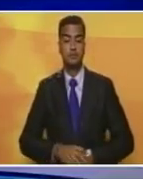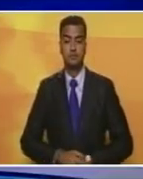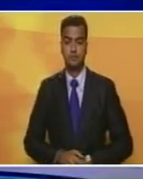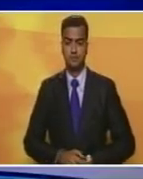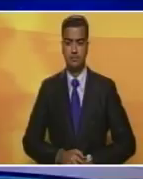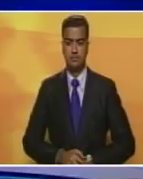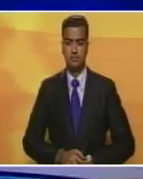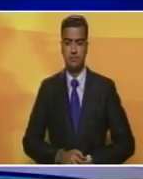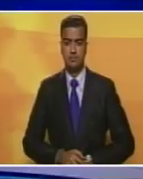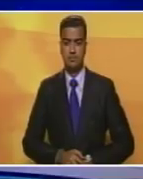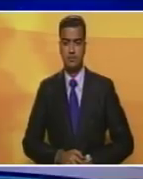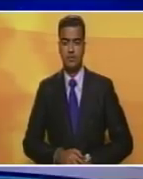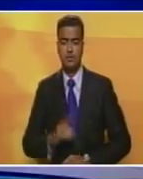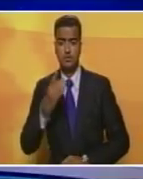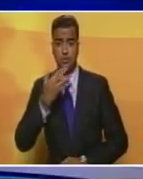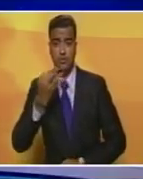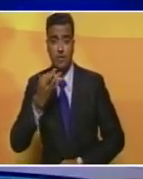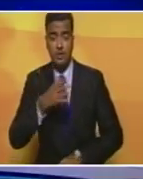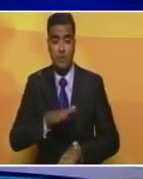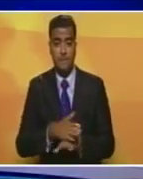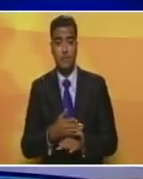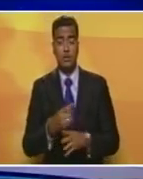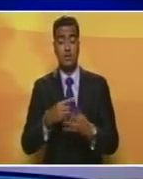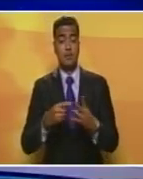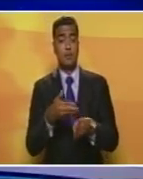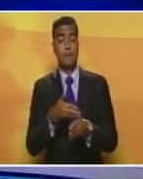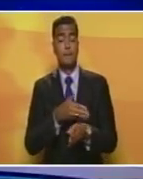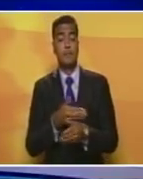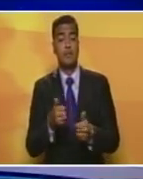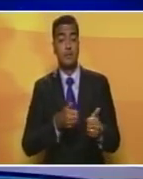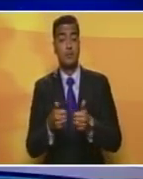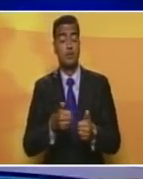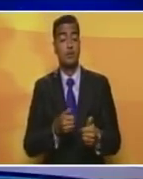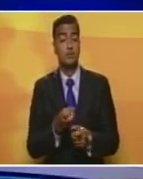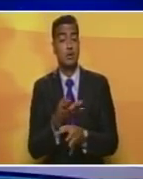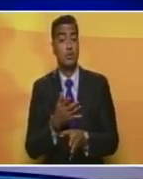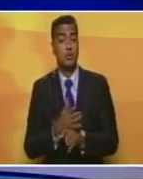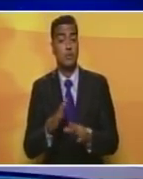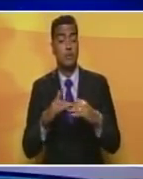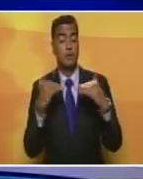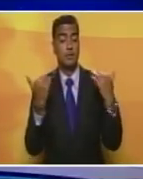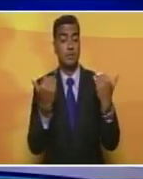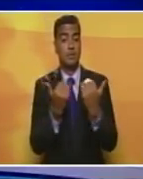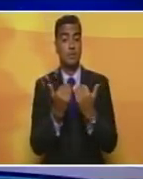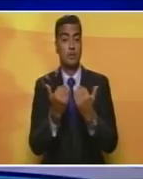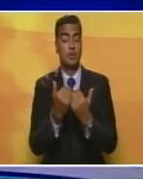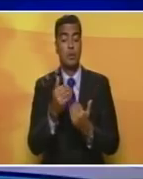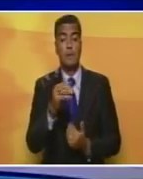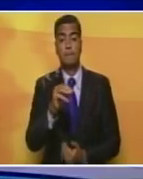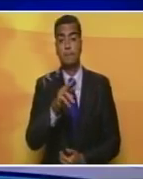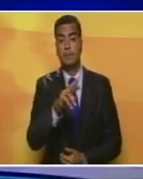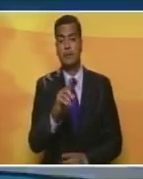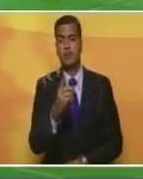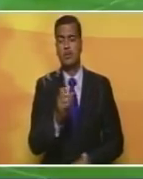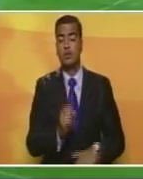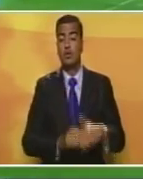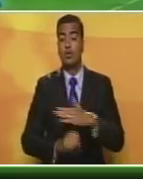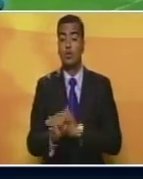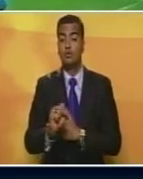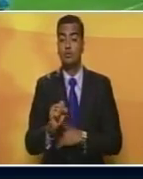Amigos, iniciamos los deportes con fútbol de la Copa Libertadores porque este martes el conjunto del Carabobo